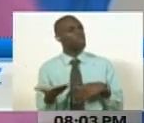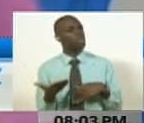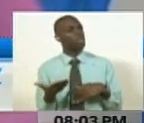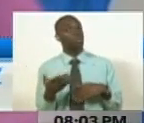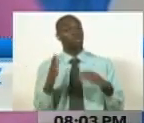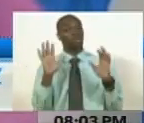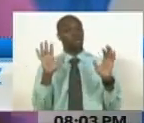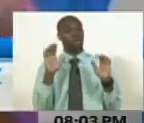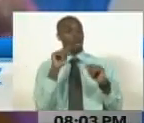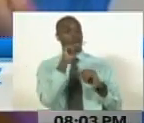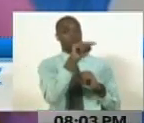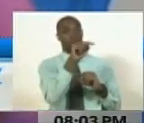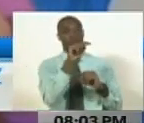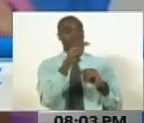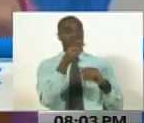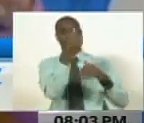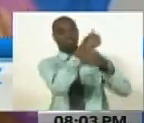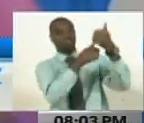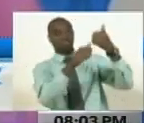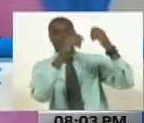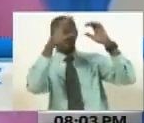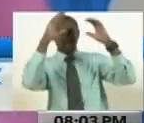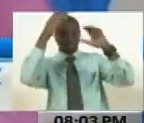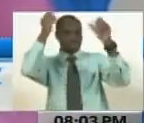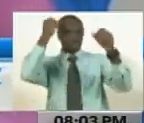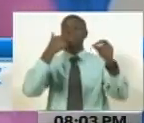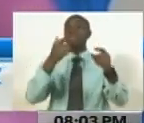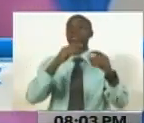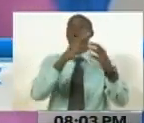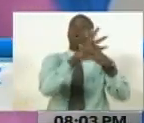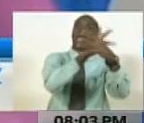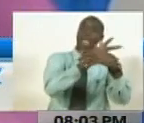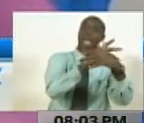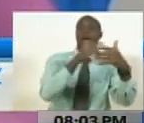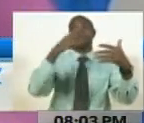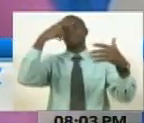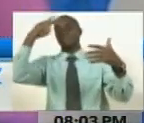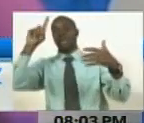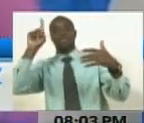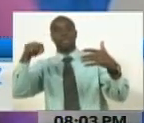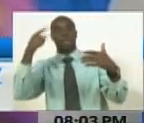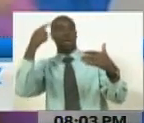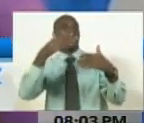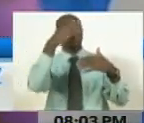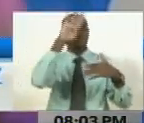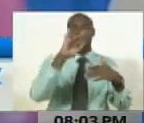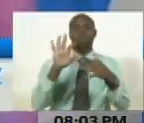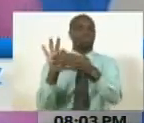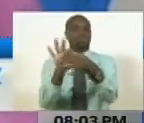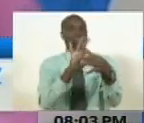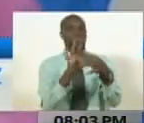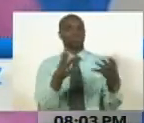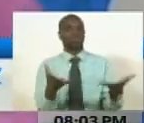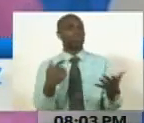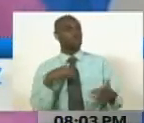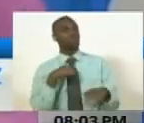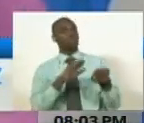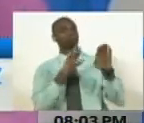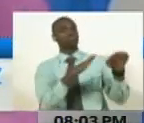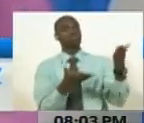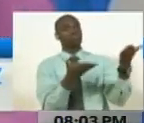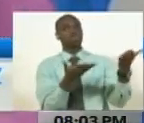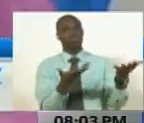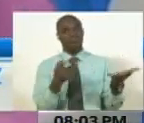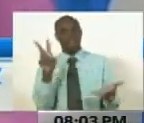vicecanciller Moncada dijo que Venezuela necesita tanto a la OEA como México un muro? Si estamos expresando el respaldo